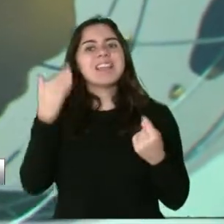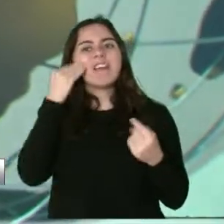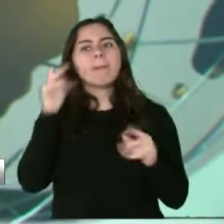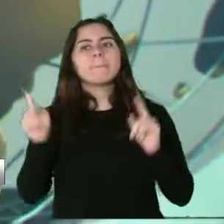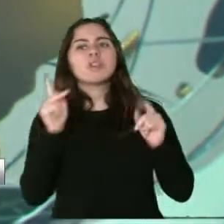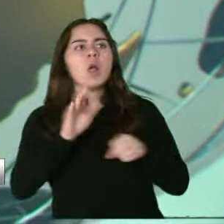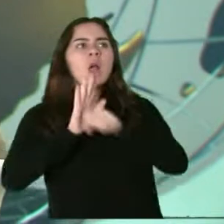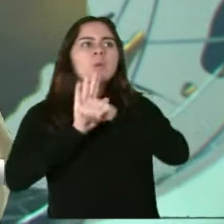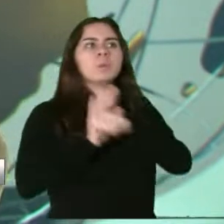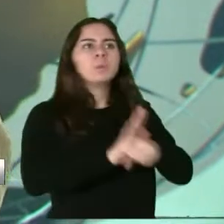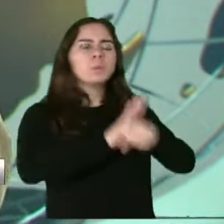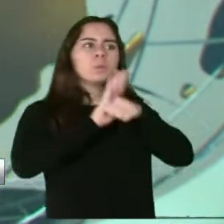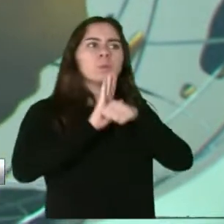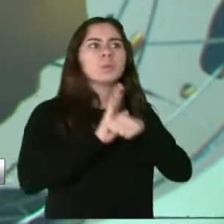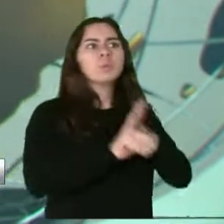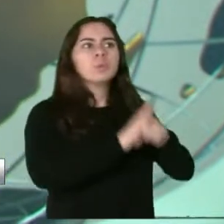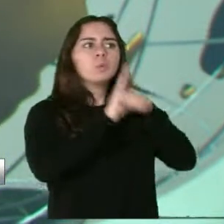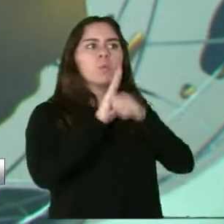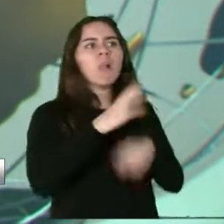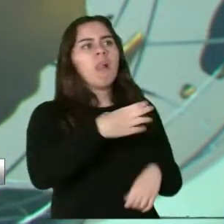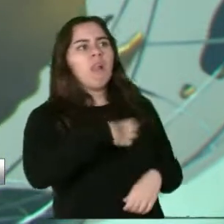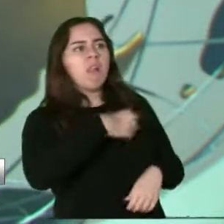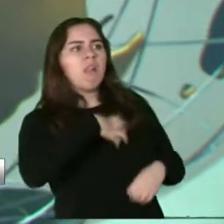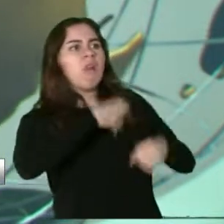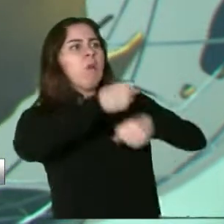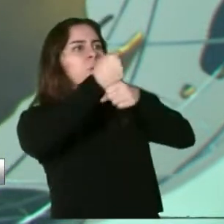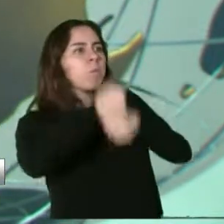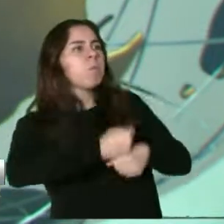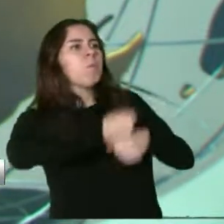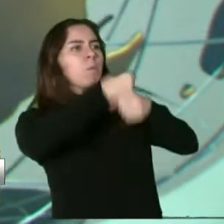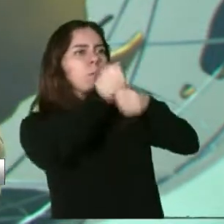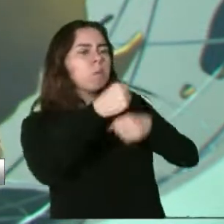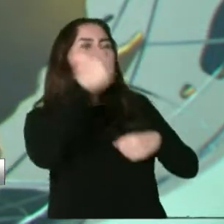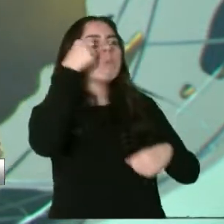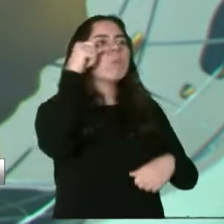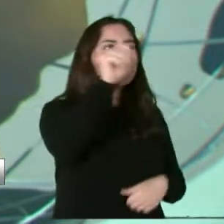presión pública enorme que ha habido en las últimas 2 semanas